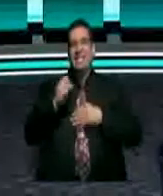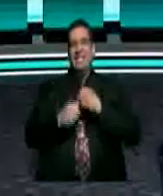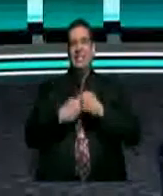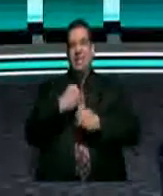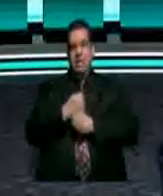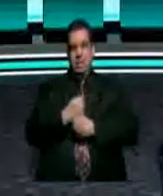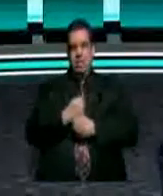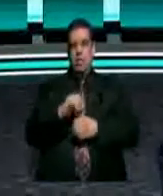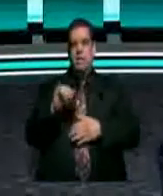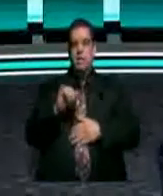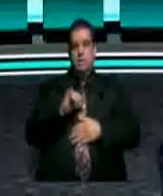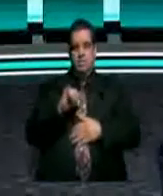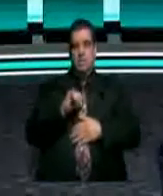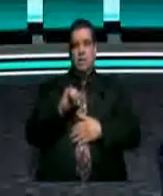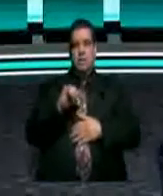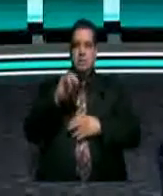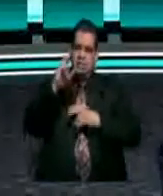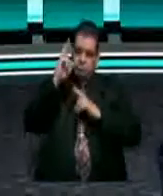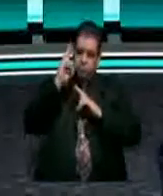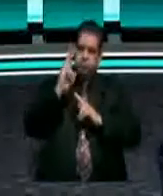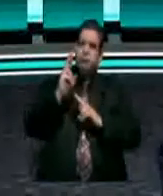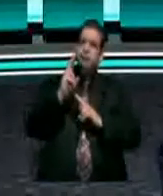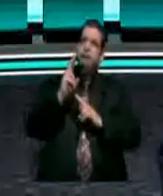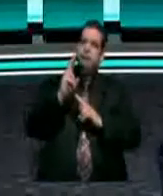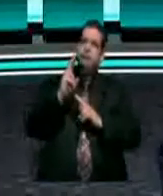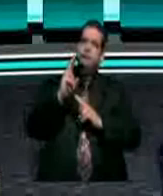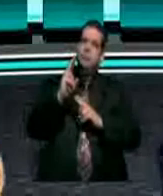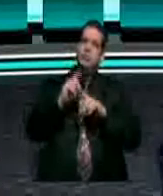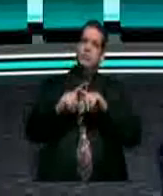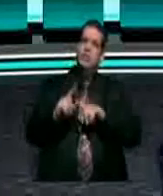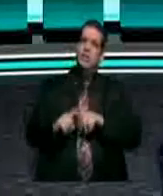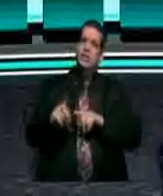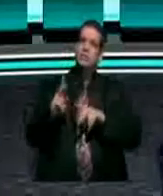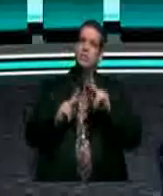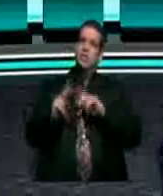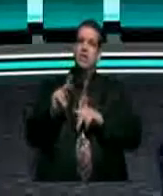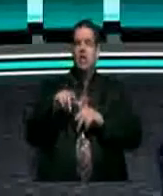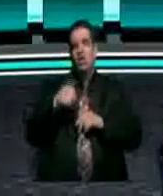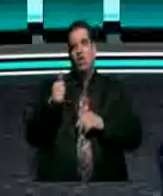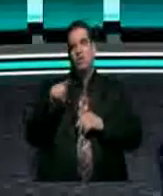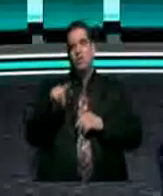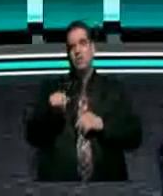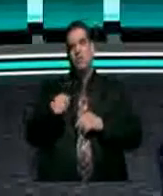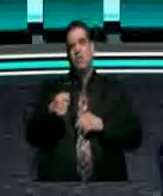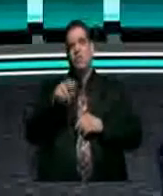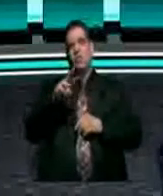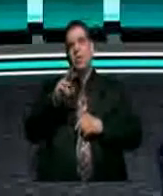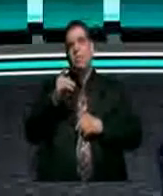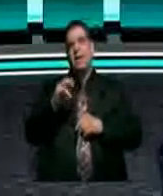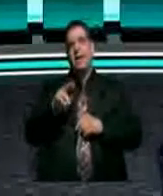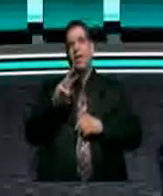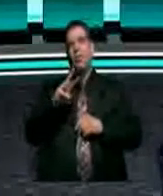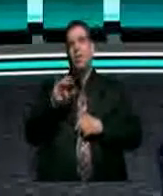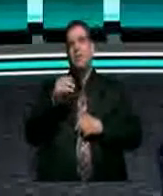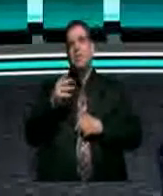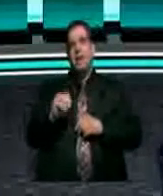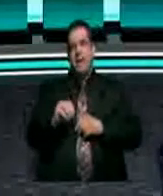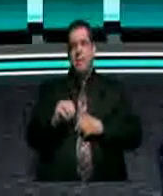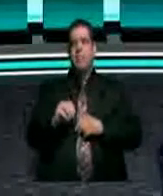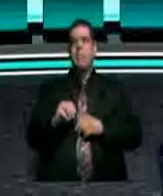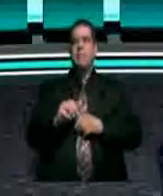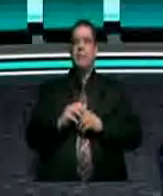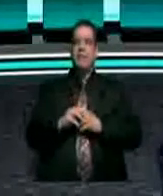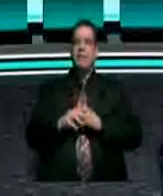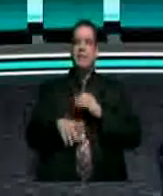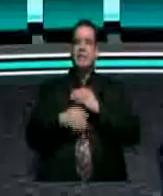se distinguieron a destacados profesionales del medio, entre ellos queridos amigos de nuestros canales WIPR y WIPM. La derecha, Karina